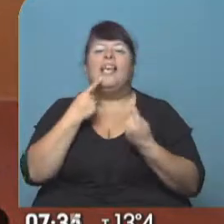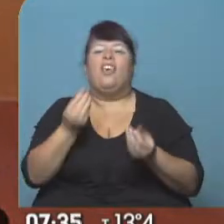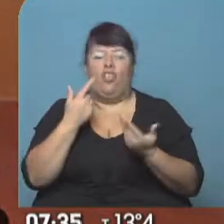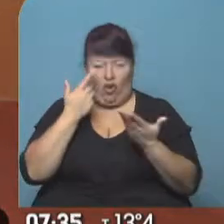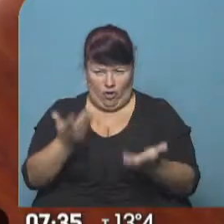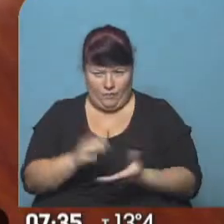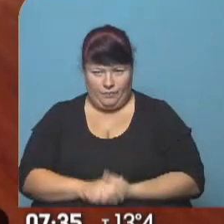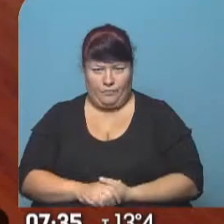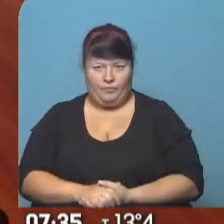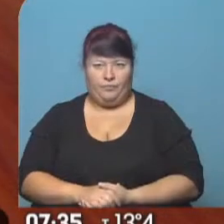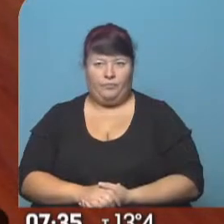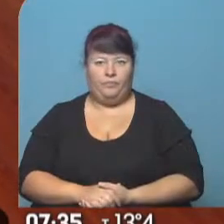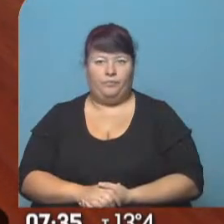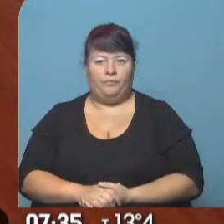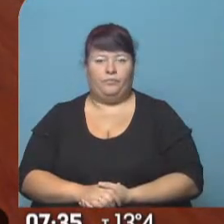manera.